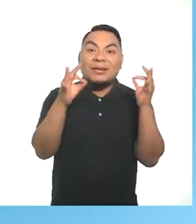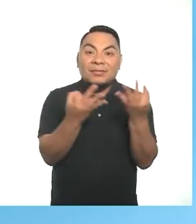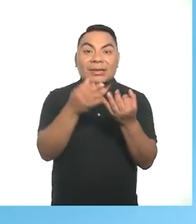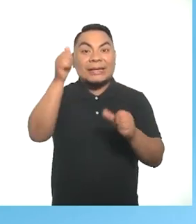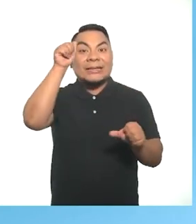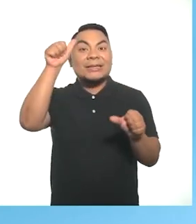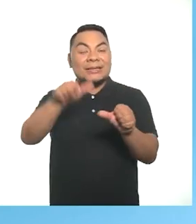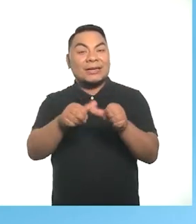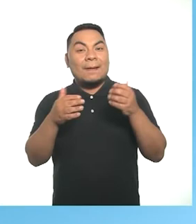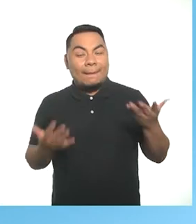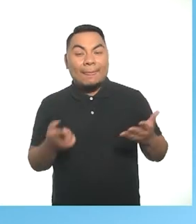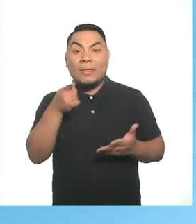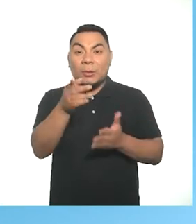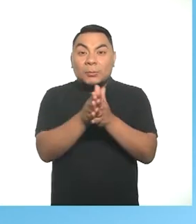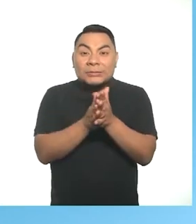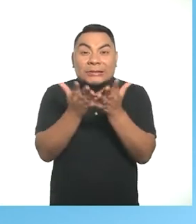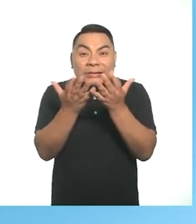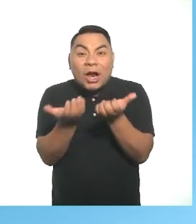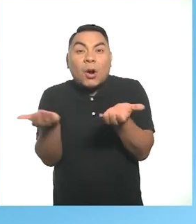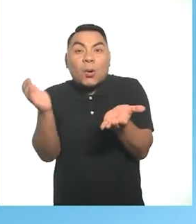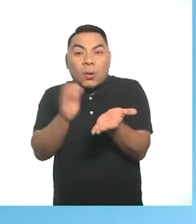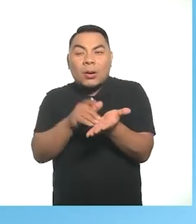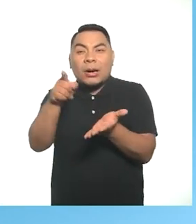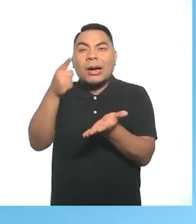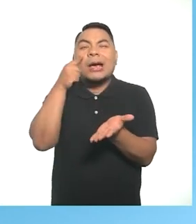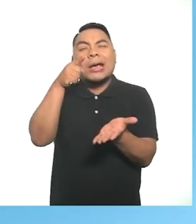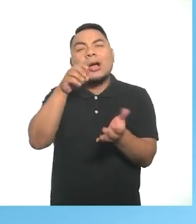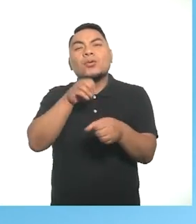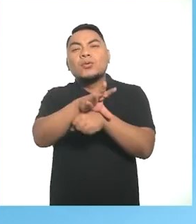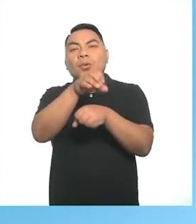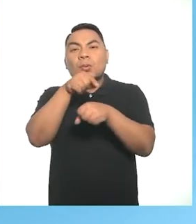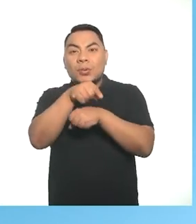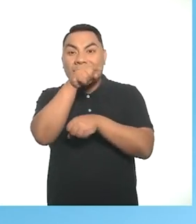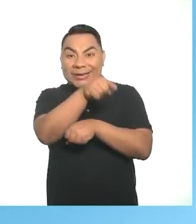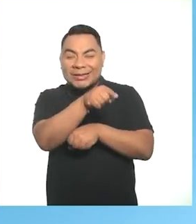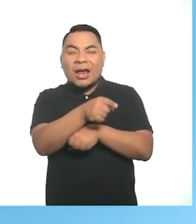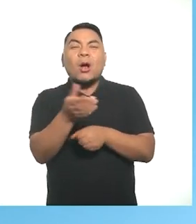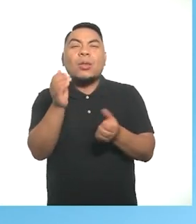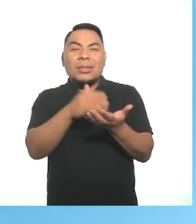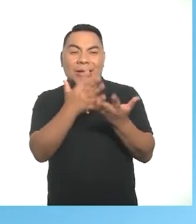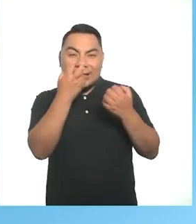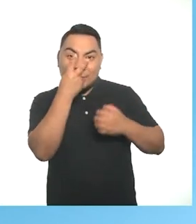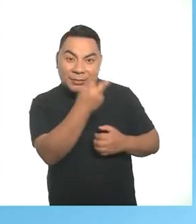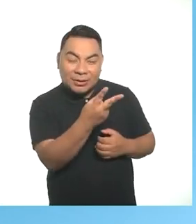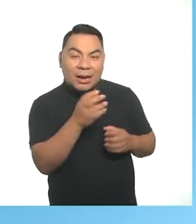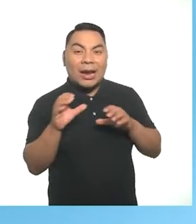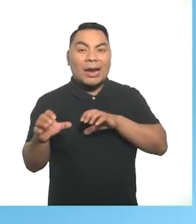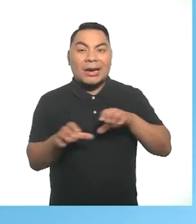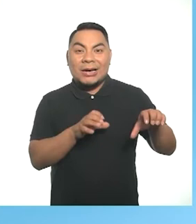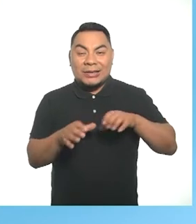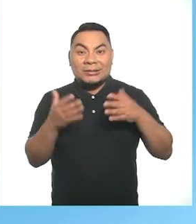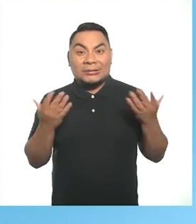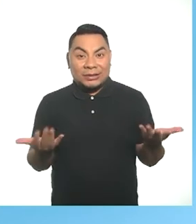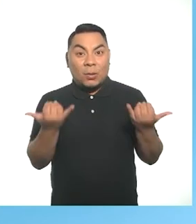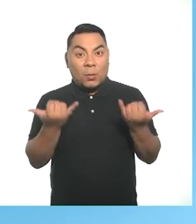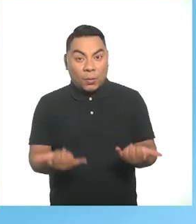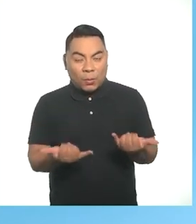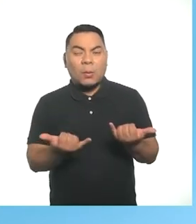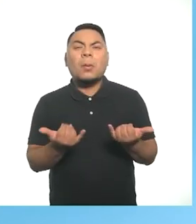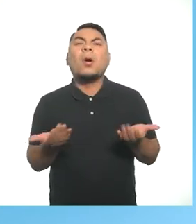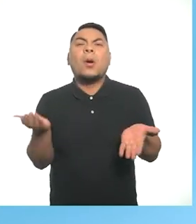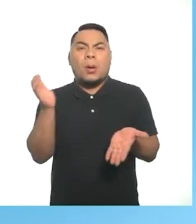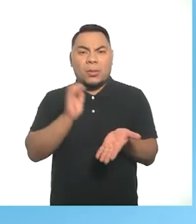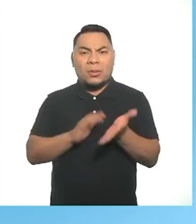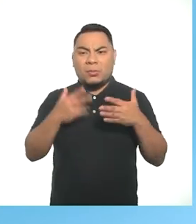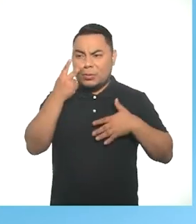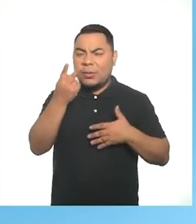Familias, recuerden que si desean volver a revisar las sugerencias de su set o la actividad que desarrollamos,